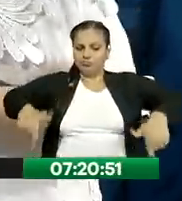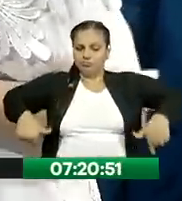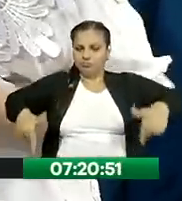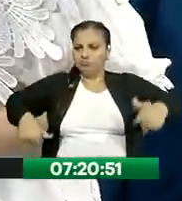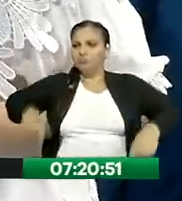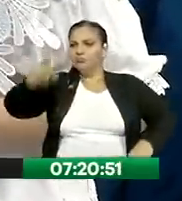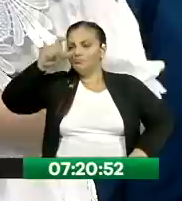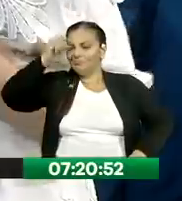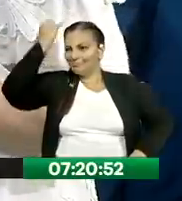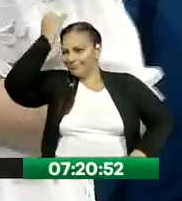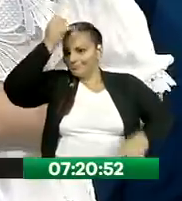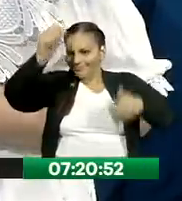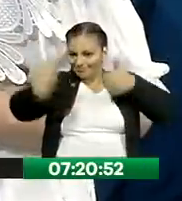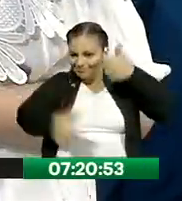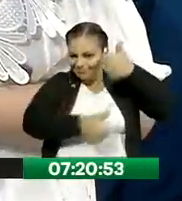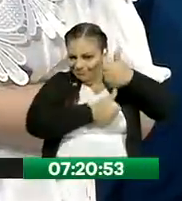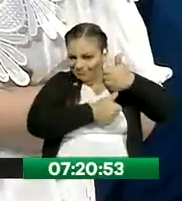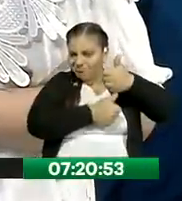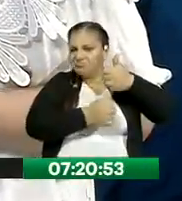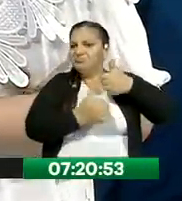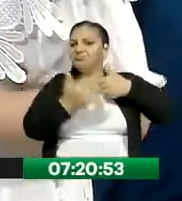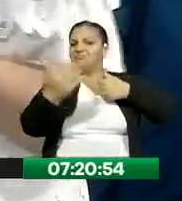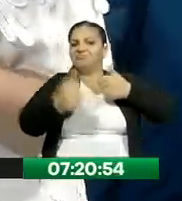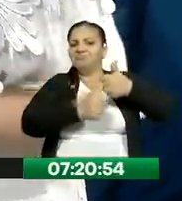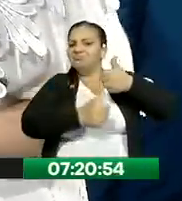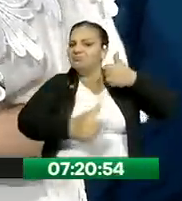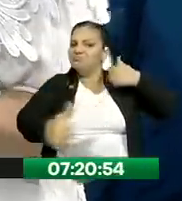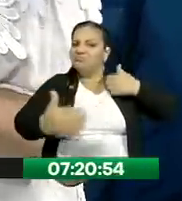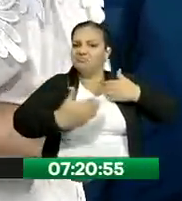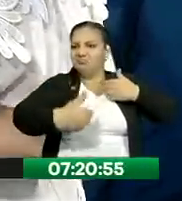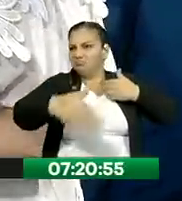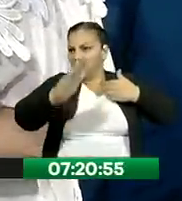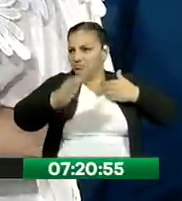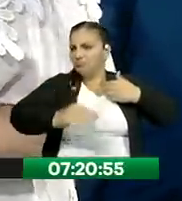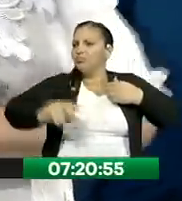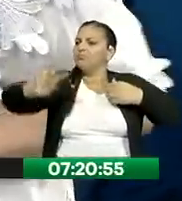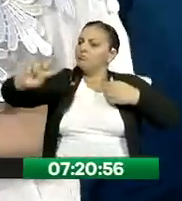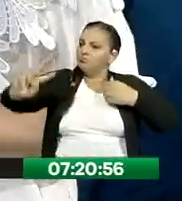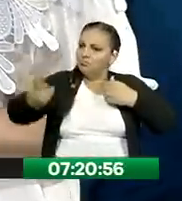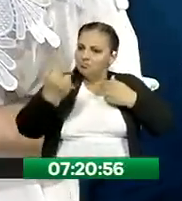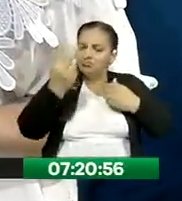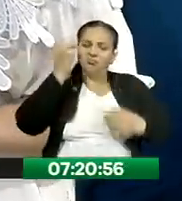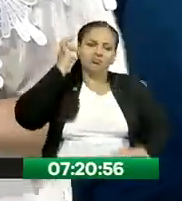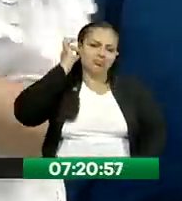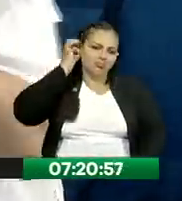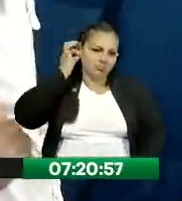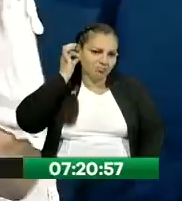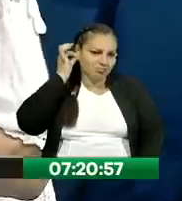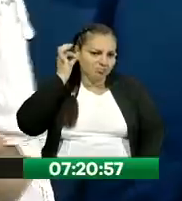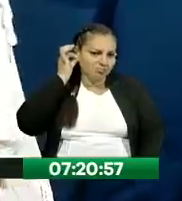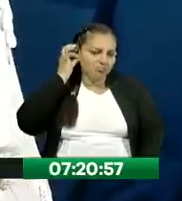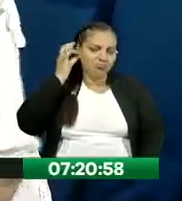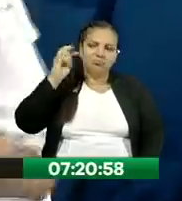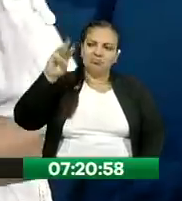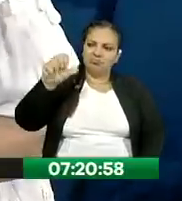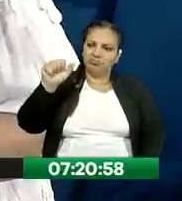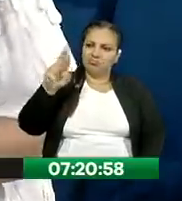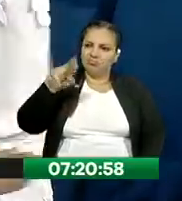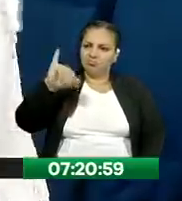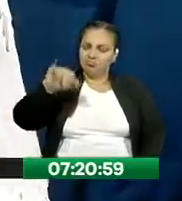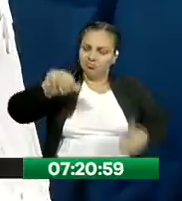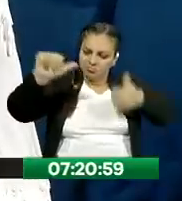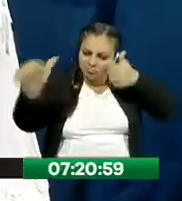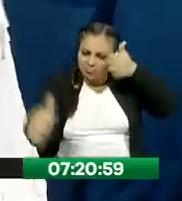va a depender, desde su respetable punto de vista, que el próximo vicepresidente de la República le sume y no le